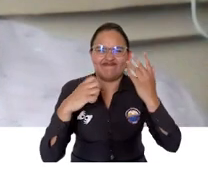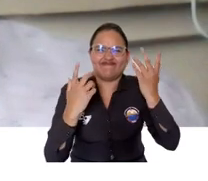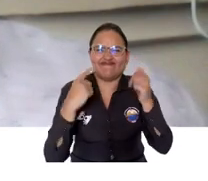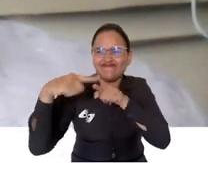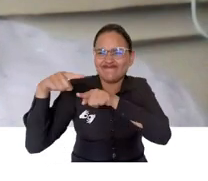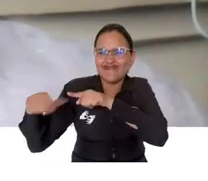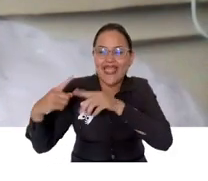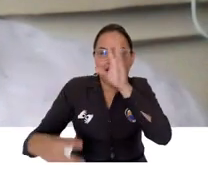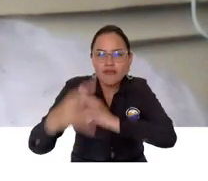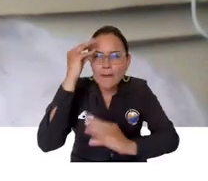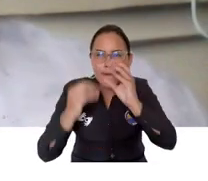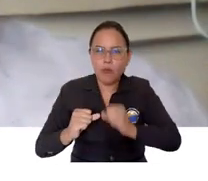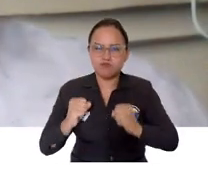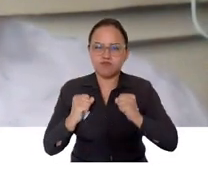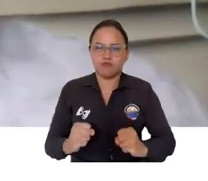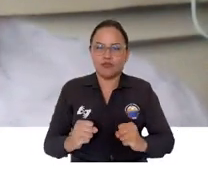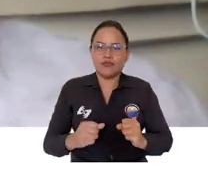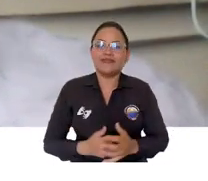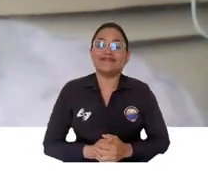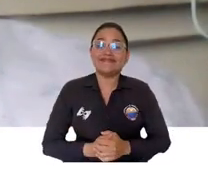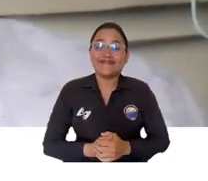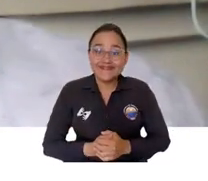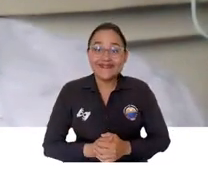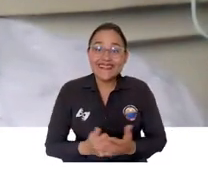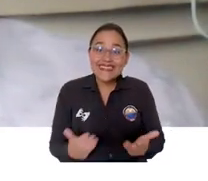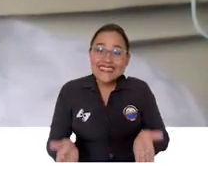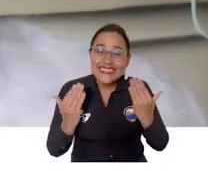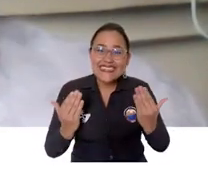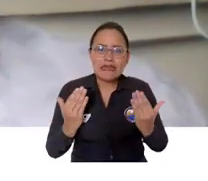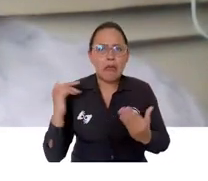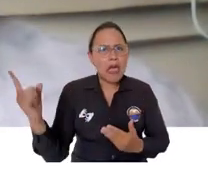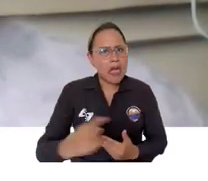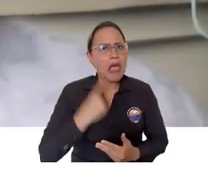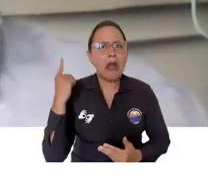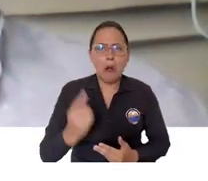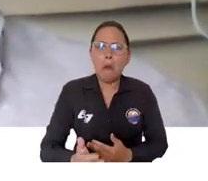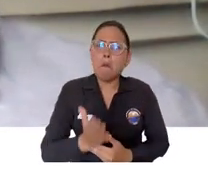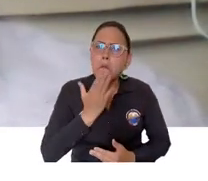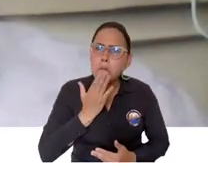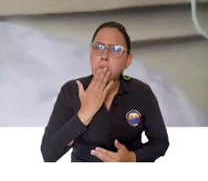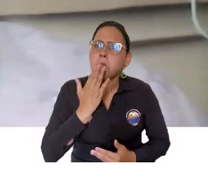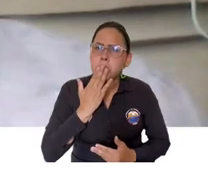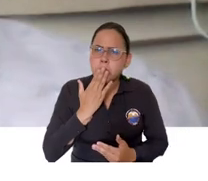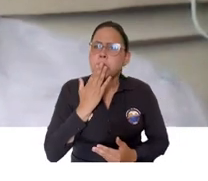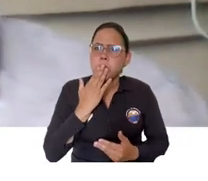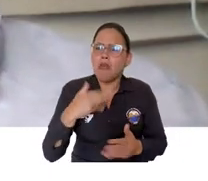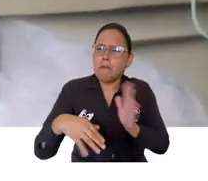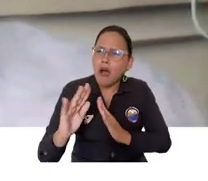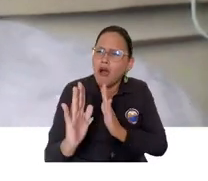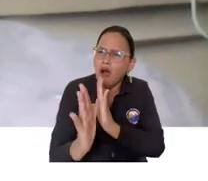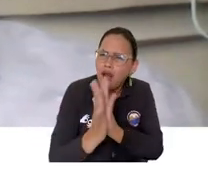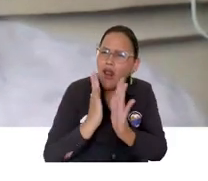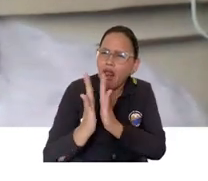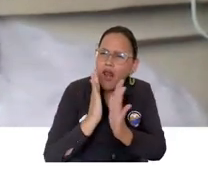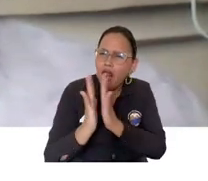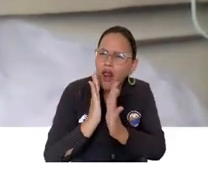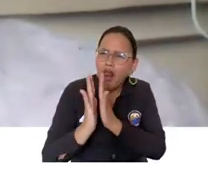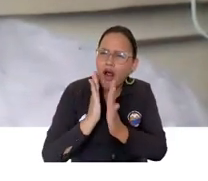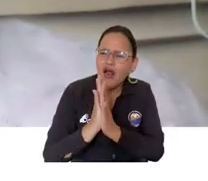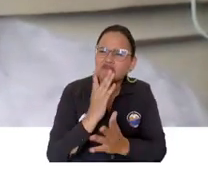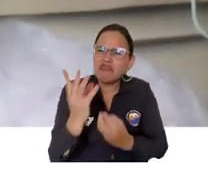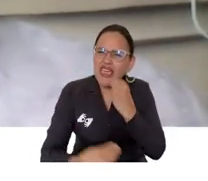búsqueda de la calidad, lo cual se refleja en todas las oficinas, en todos los departamentos que me han hecho favor de